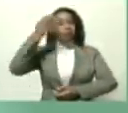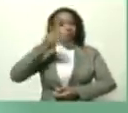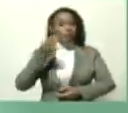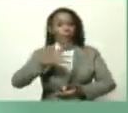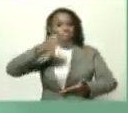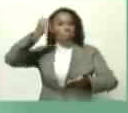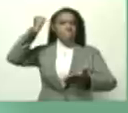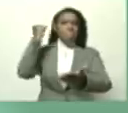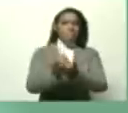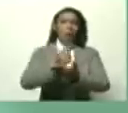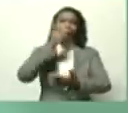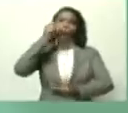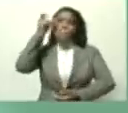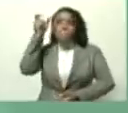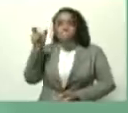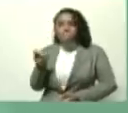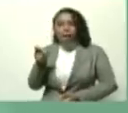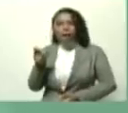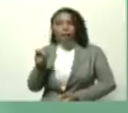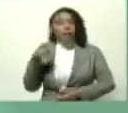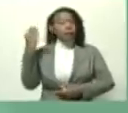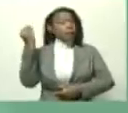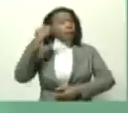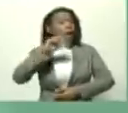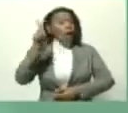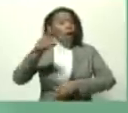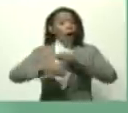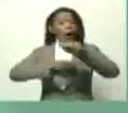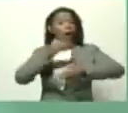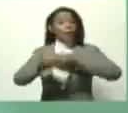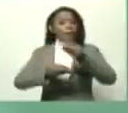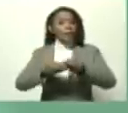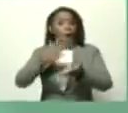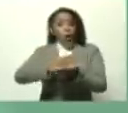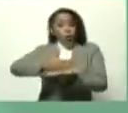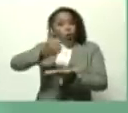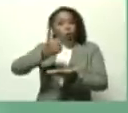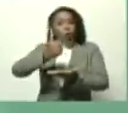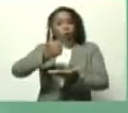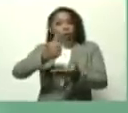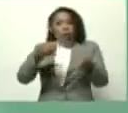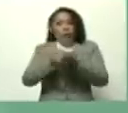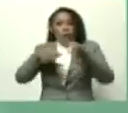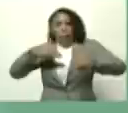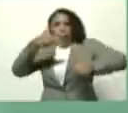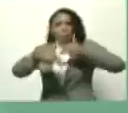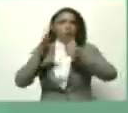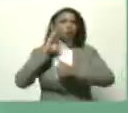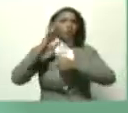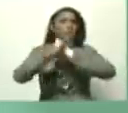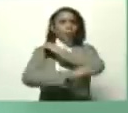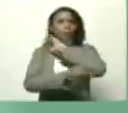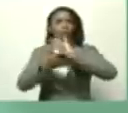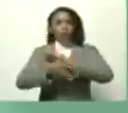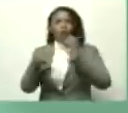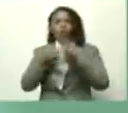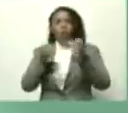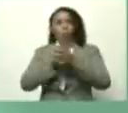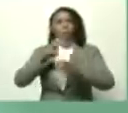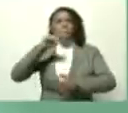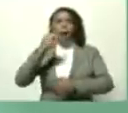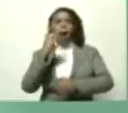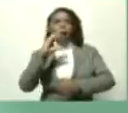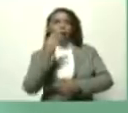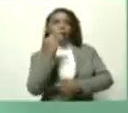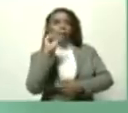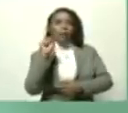homicida, que además ha conformado un verdadero club del crimen, donde estuvo Mauricio Macri, Juan